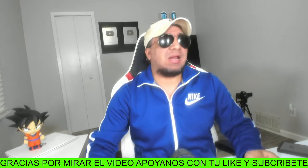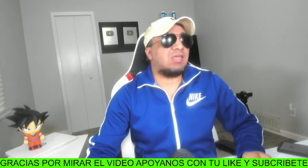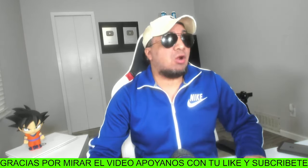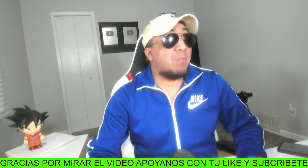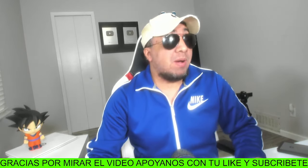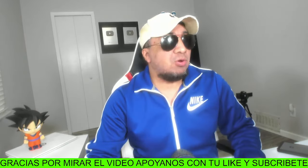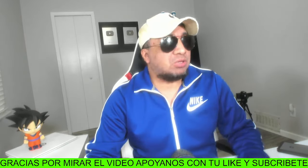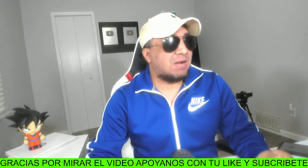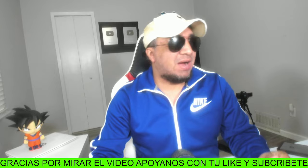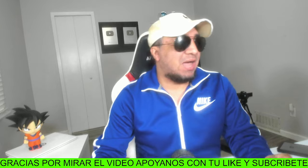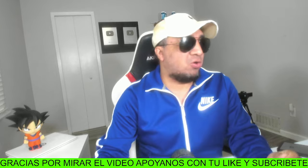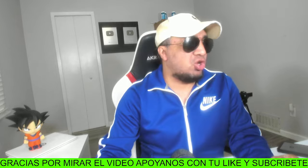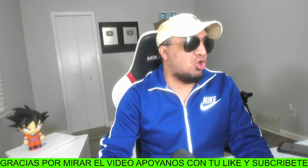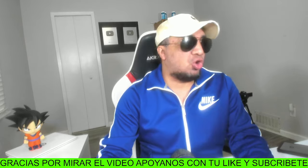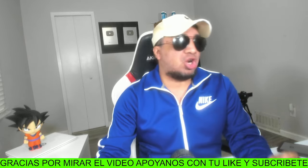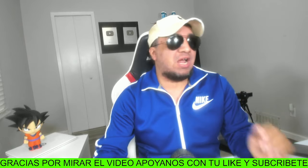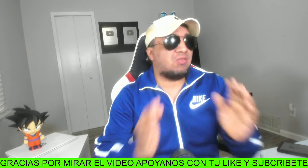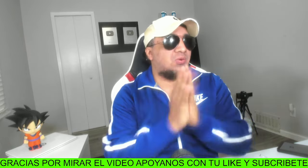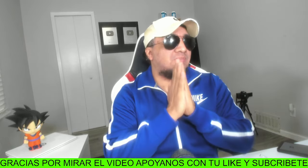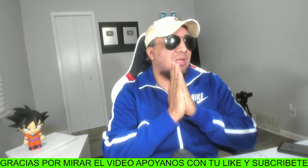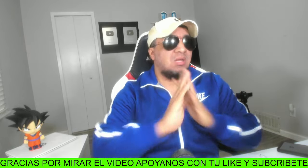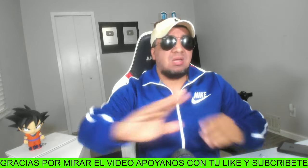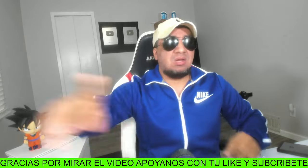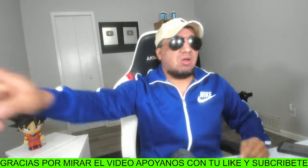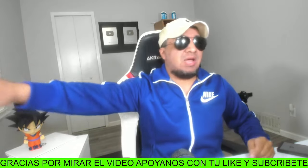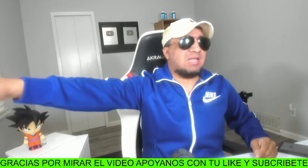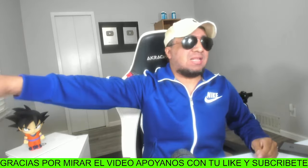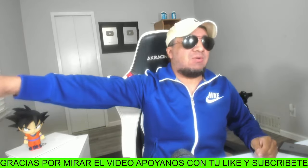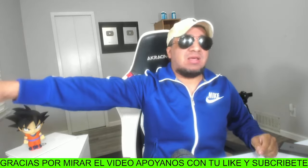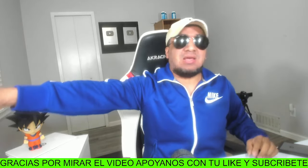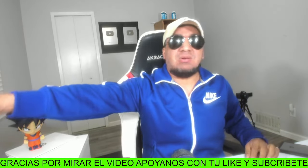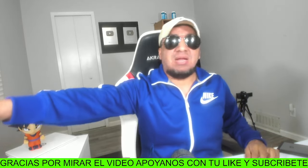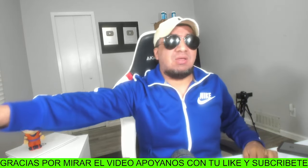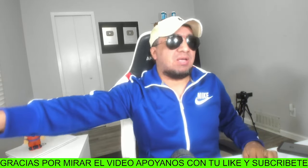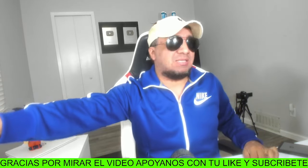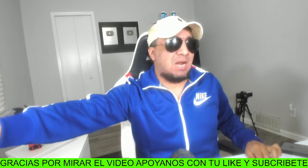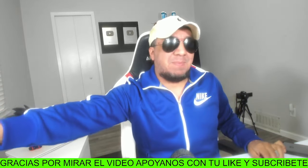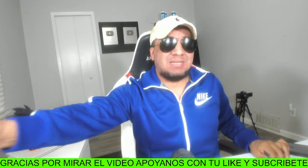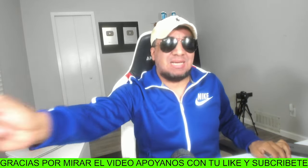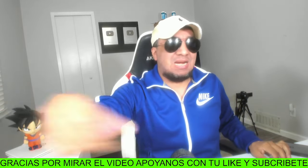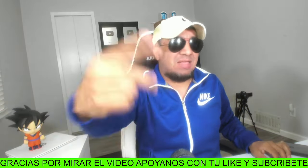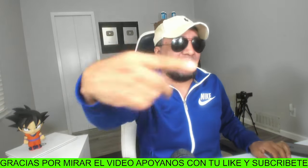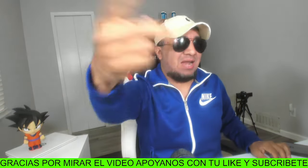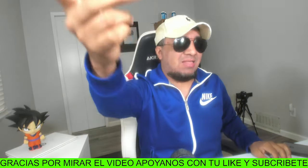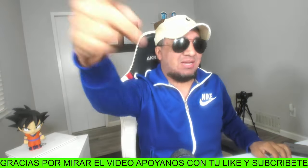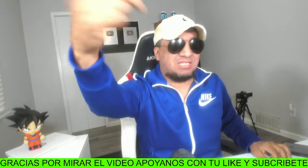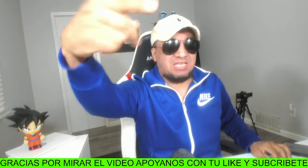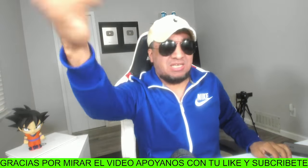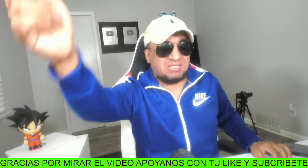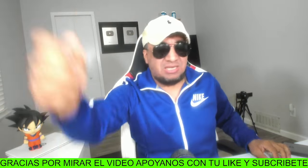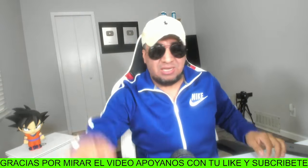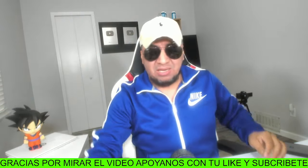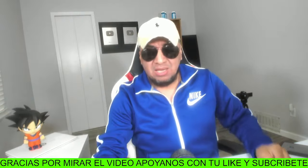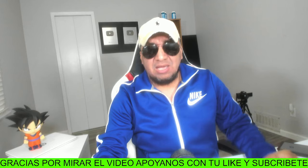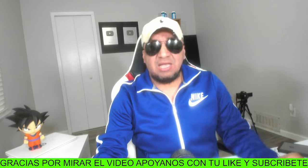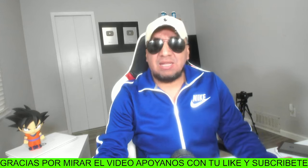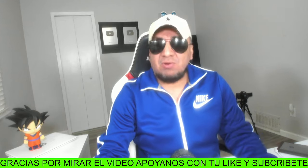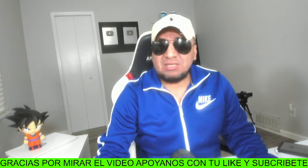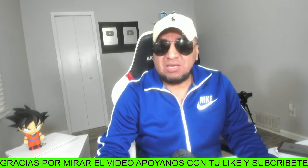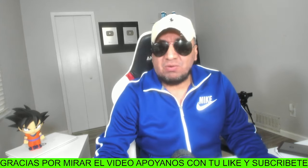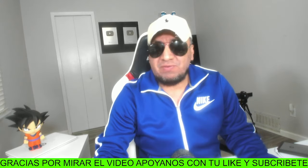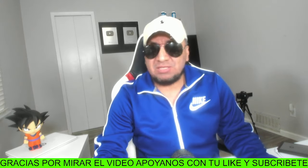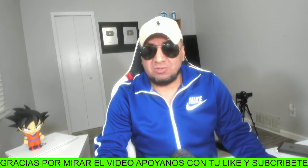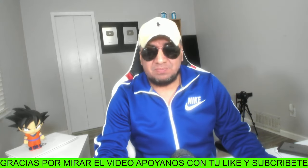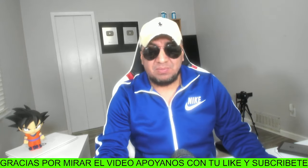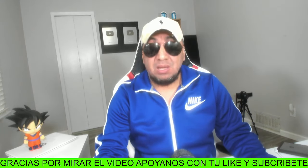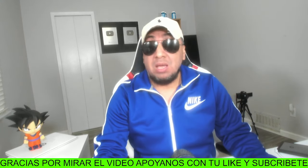al verdadero pueblo trabajador y honrado. No a esta bola de arruinados que se la pasan ladri ladri, chille chille, esta bola